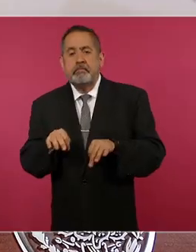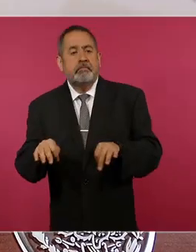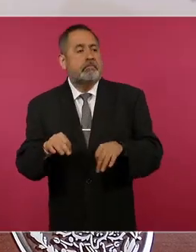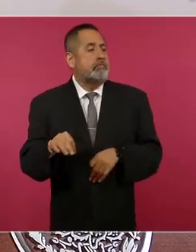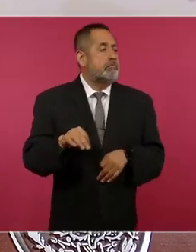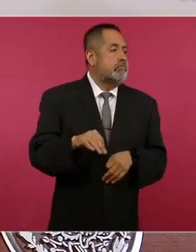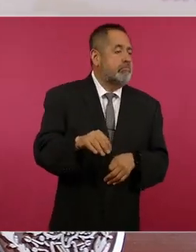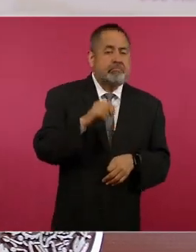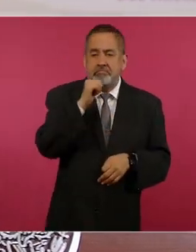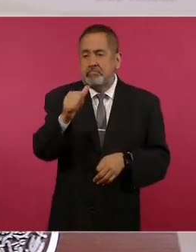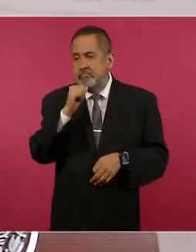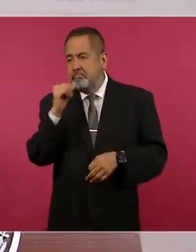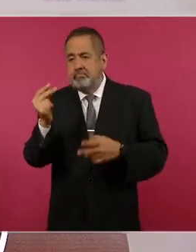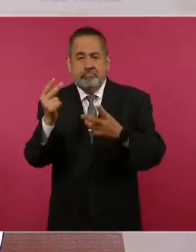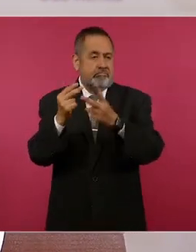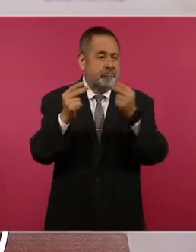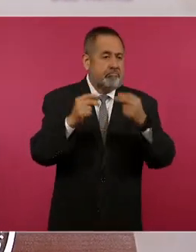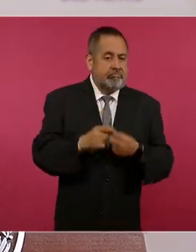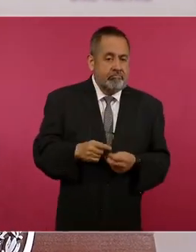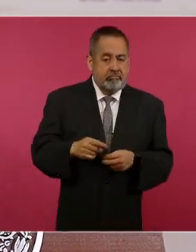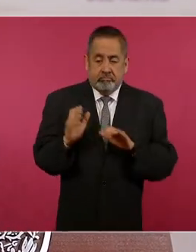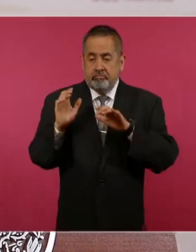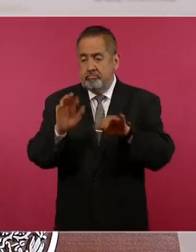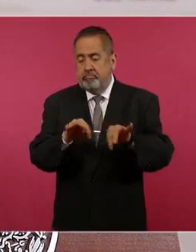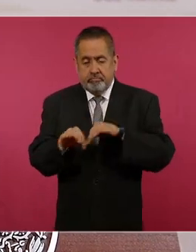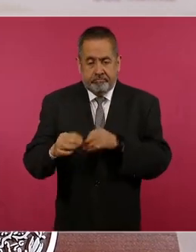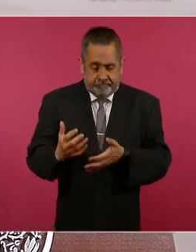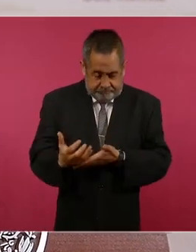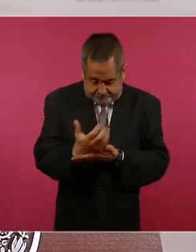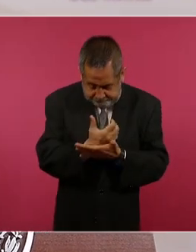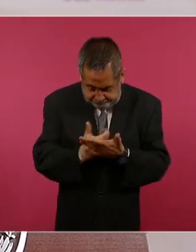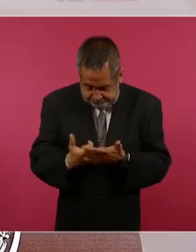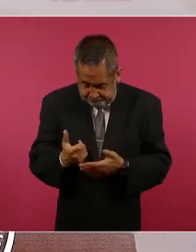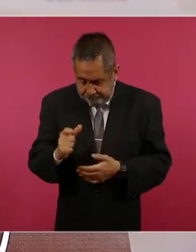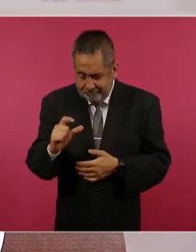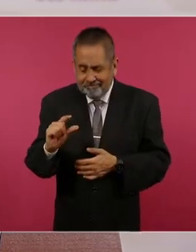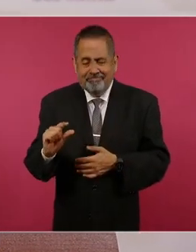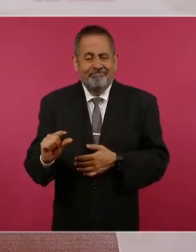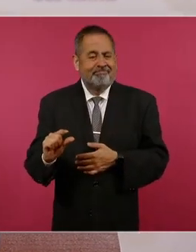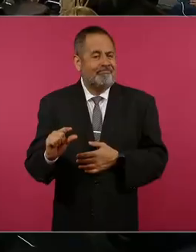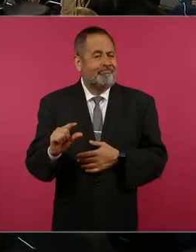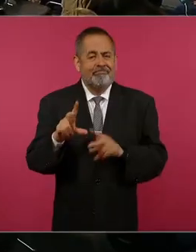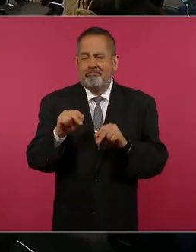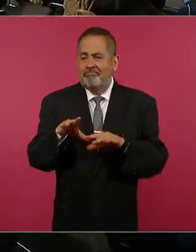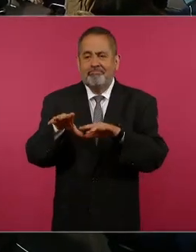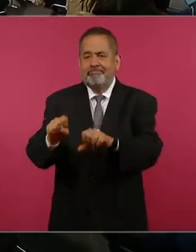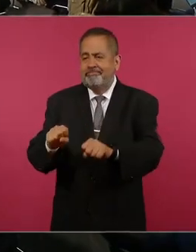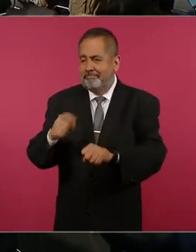salarios no alcanzaban ni para lo más indispensable